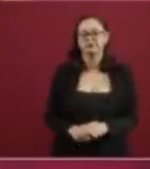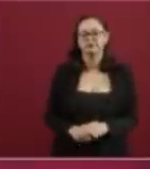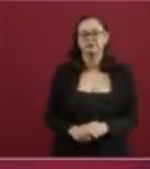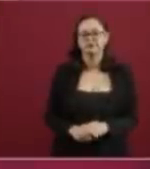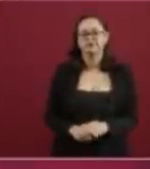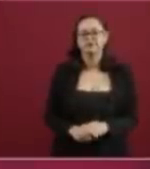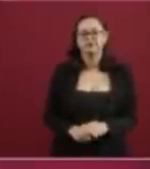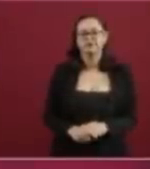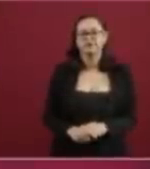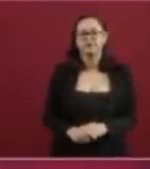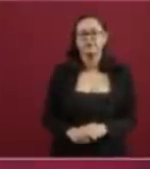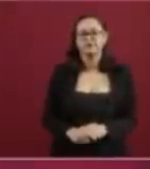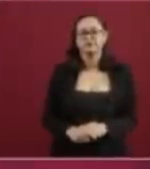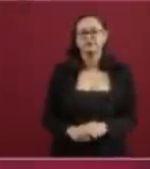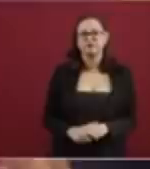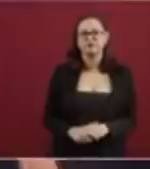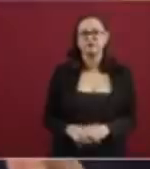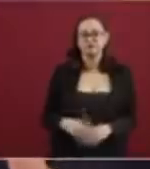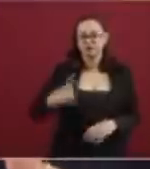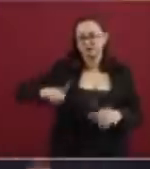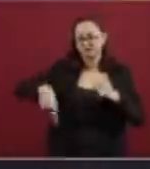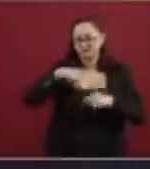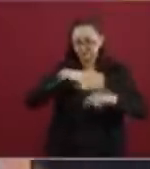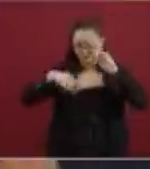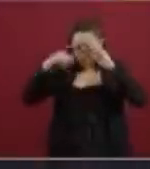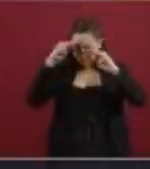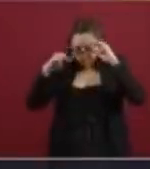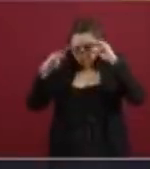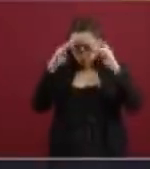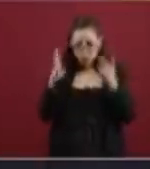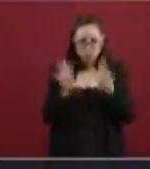Entonces, estamos analizando eso